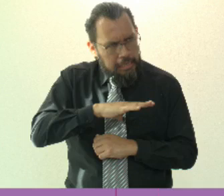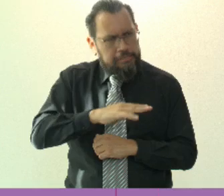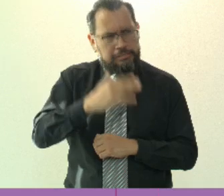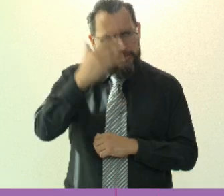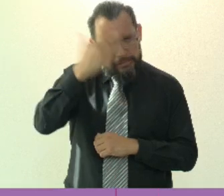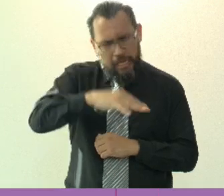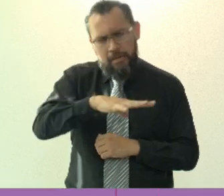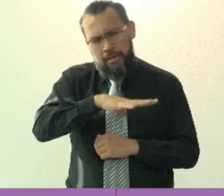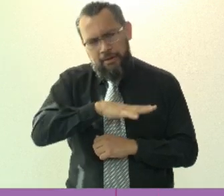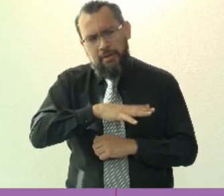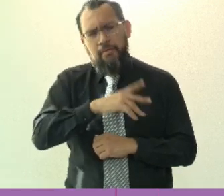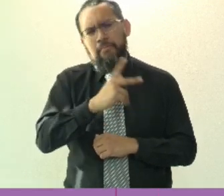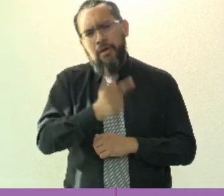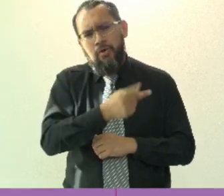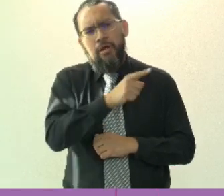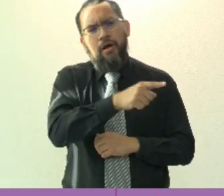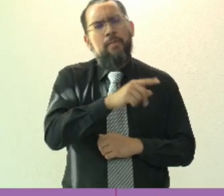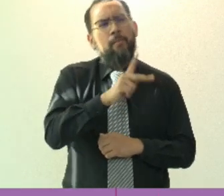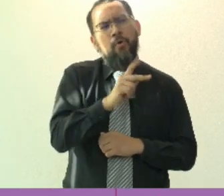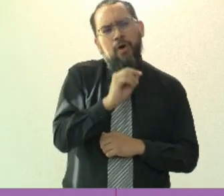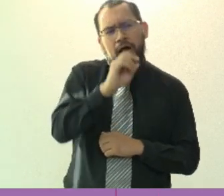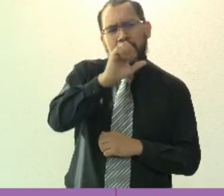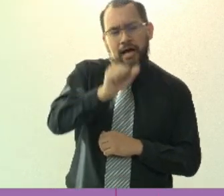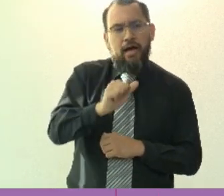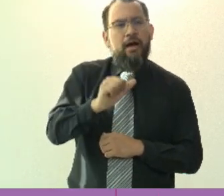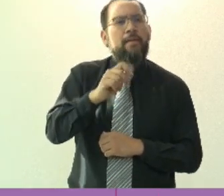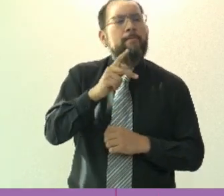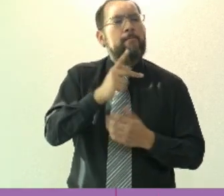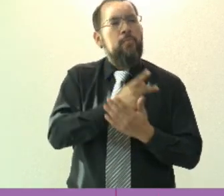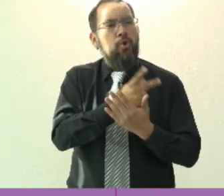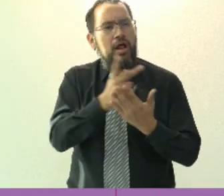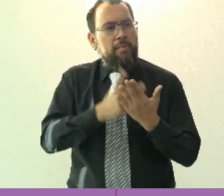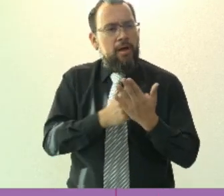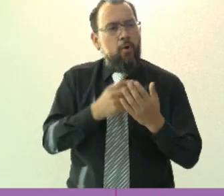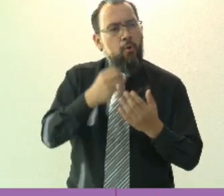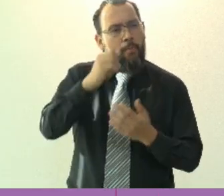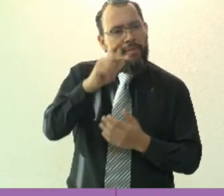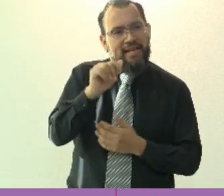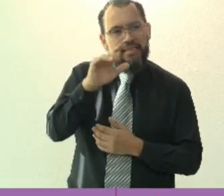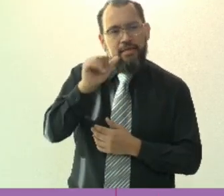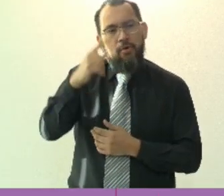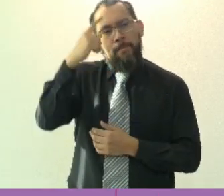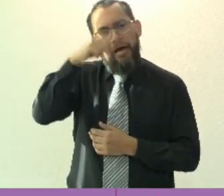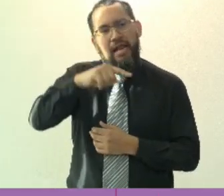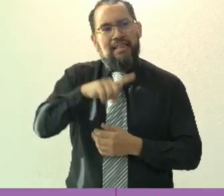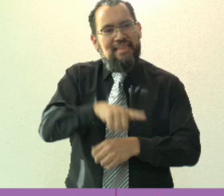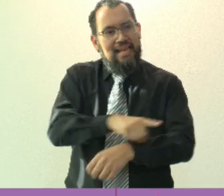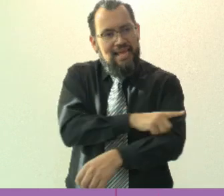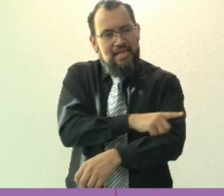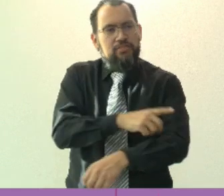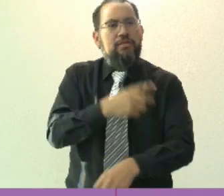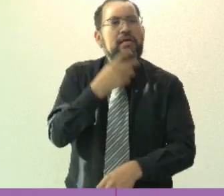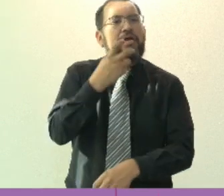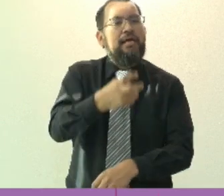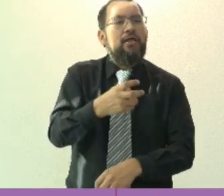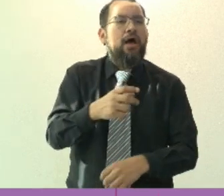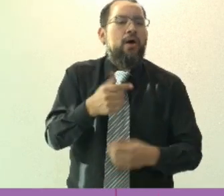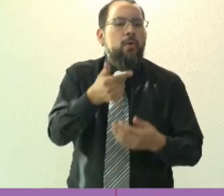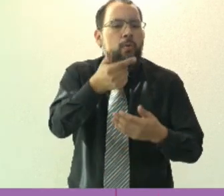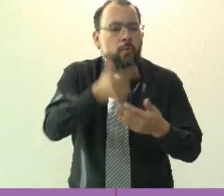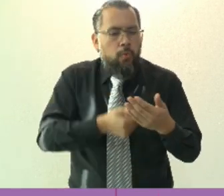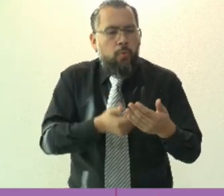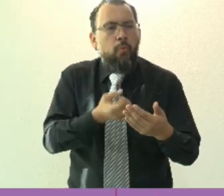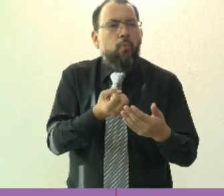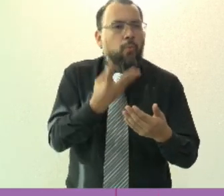interesa que nos puedas conseguir el POA, el Programa Operativo Anual de la Delegación, porque ahí aparecen lo que se va a gastar